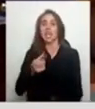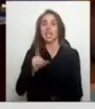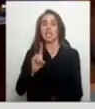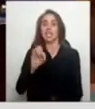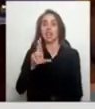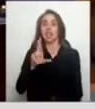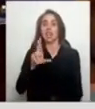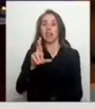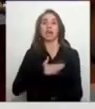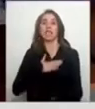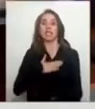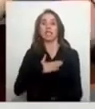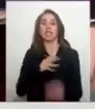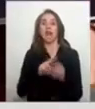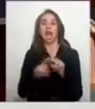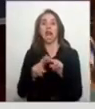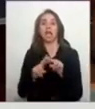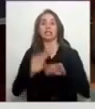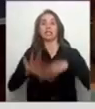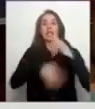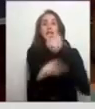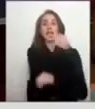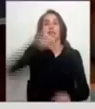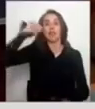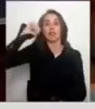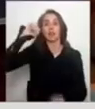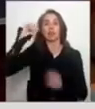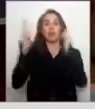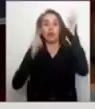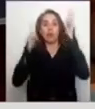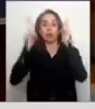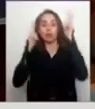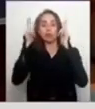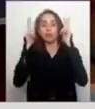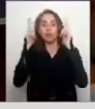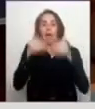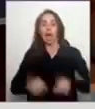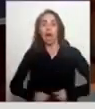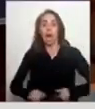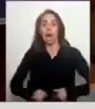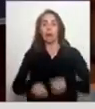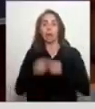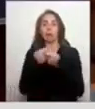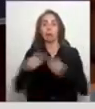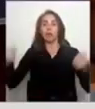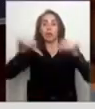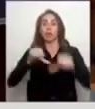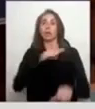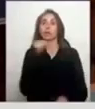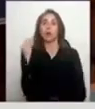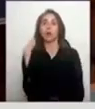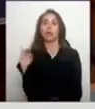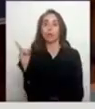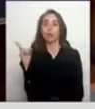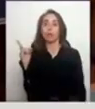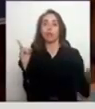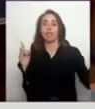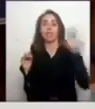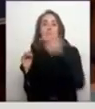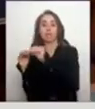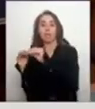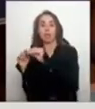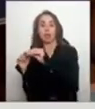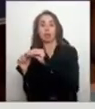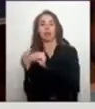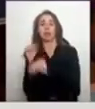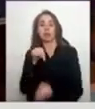llevar su actividad Revolucionaria circense de hambre ruina y muerte a Bolivia mientras este gobierno